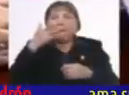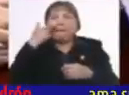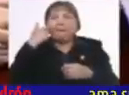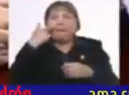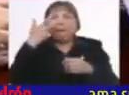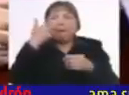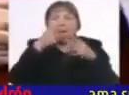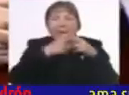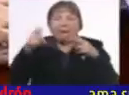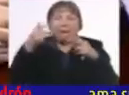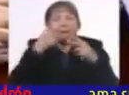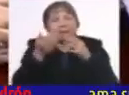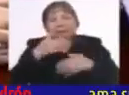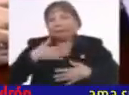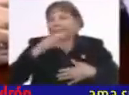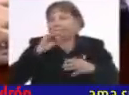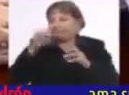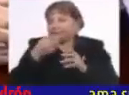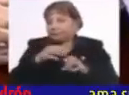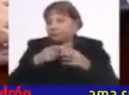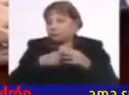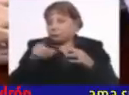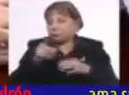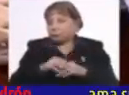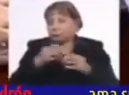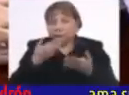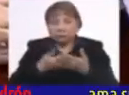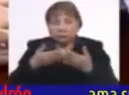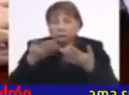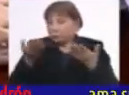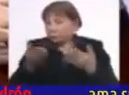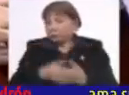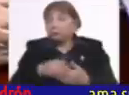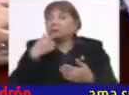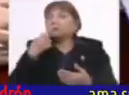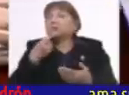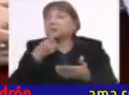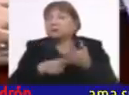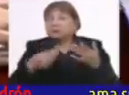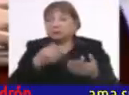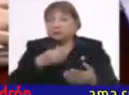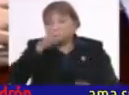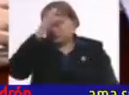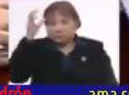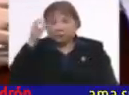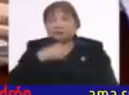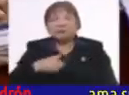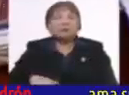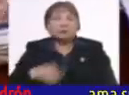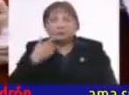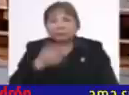por lo que el señor silva obviamente no lo hizo que ahora es prófugo le planteó algún plan que le dijo el señor el presidente sobre